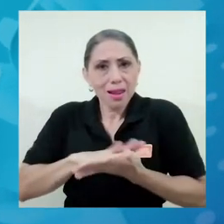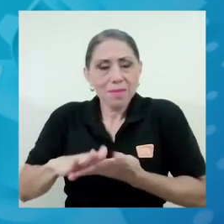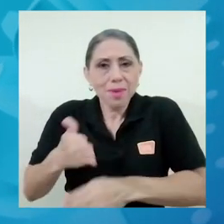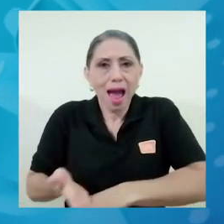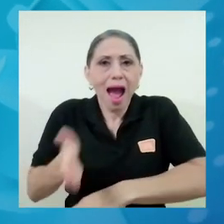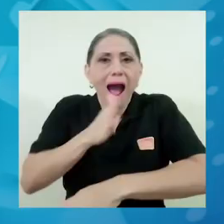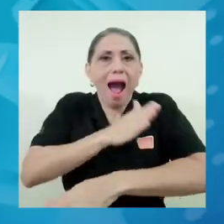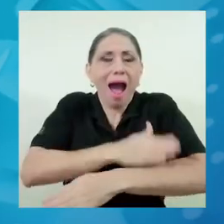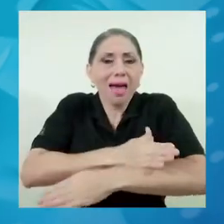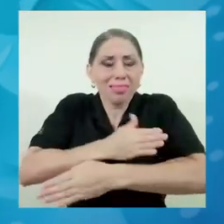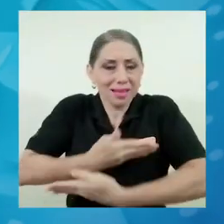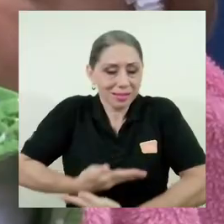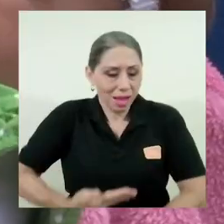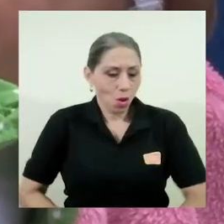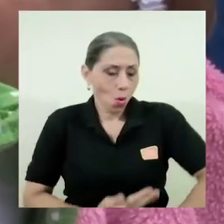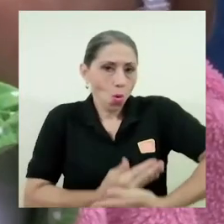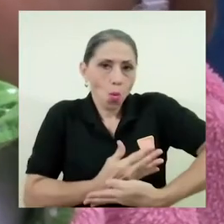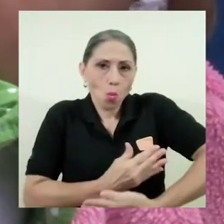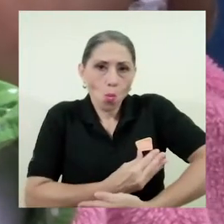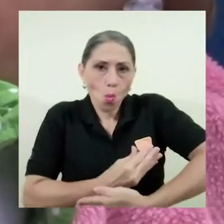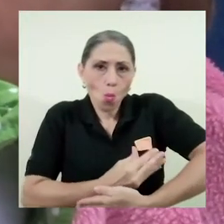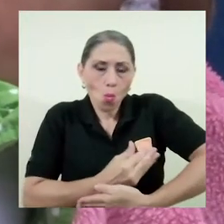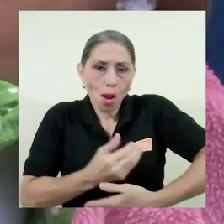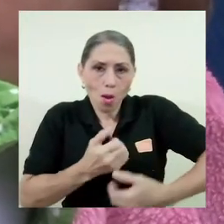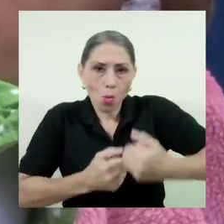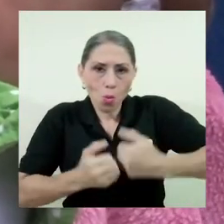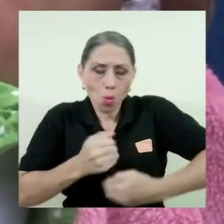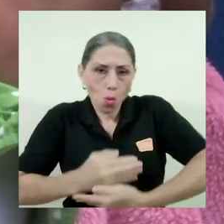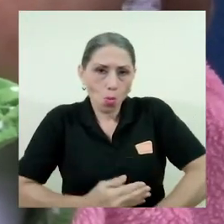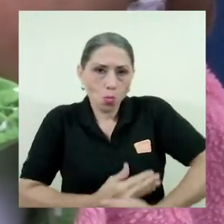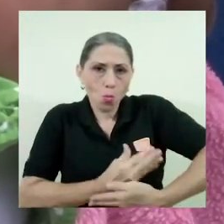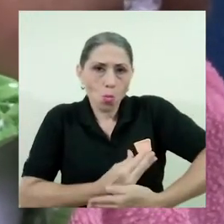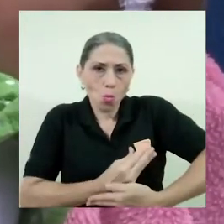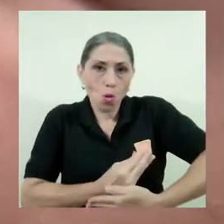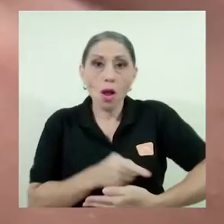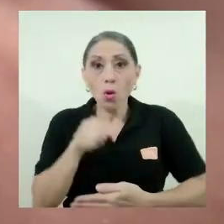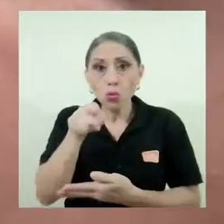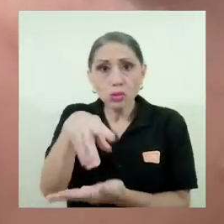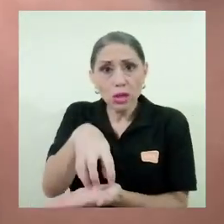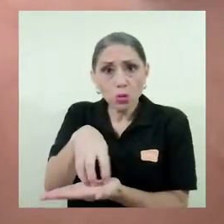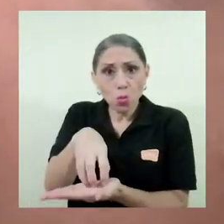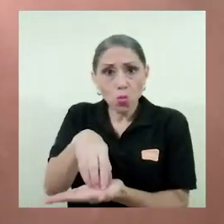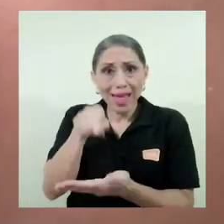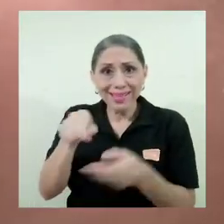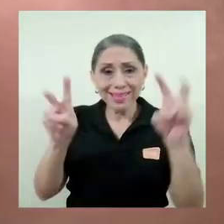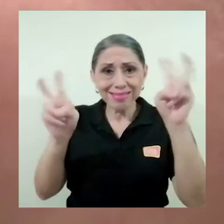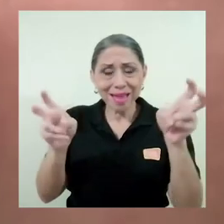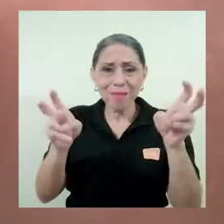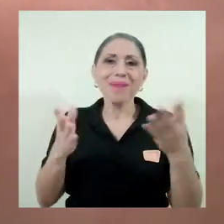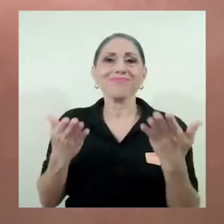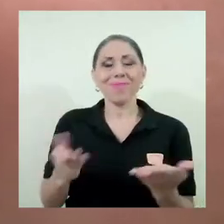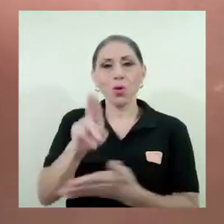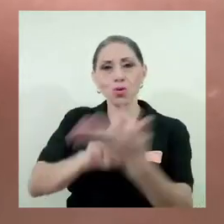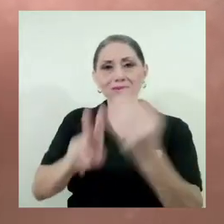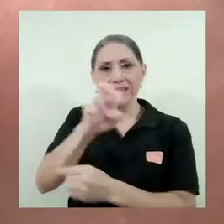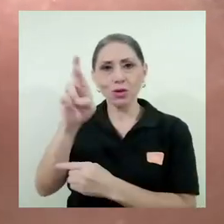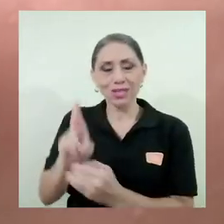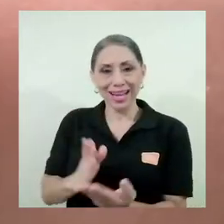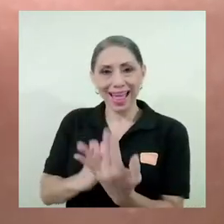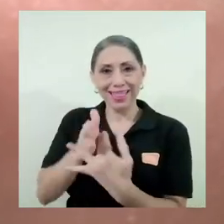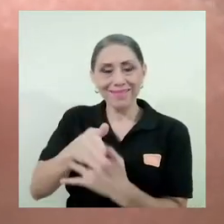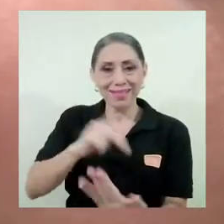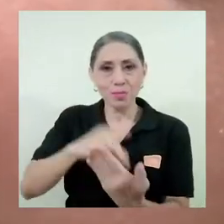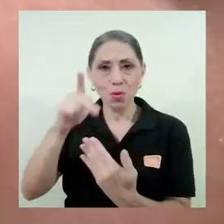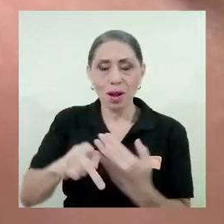amamantamiento del bebé. Si usted tiene alguna duda sobre este tema, la Universidad de Costa Rica, a través del Programa